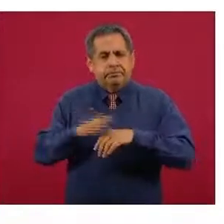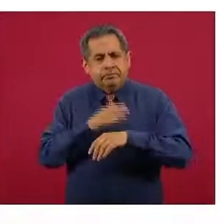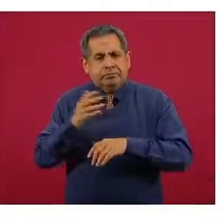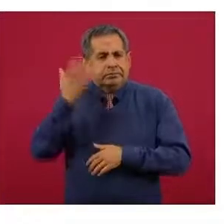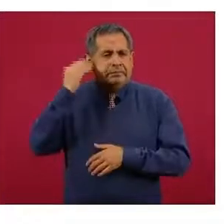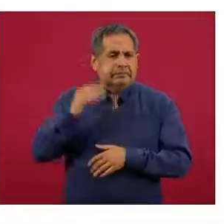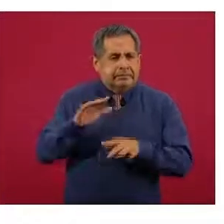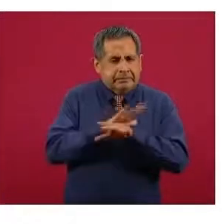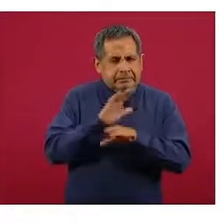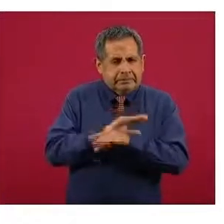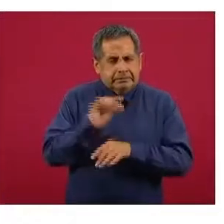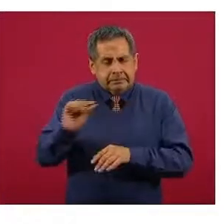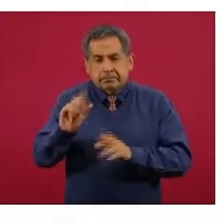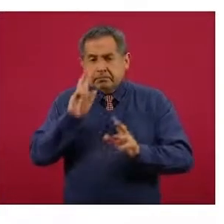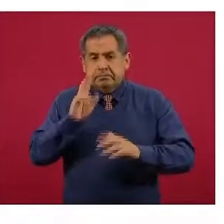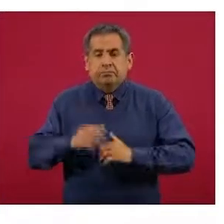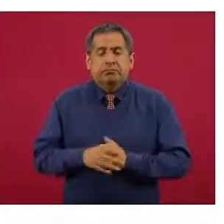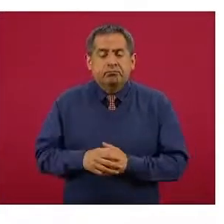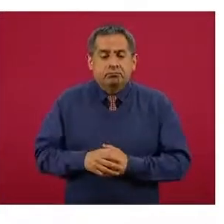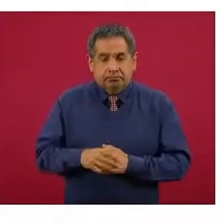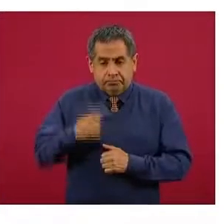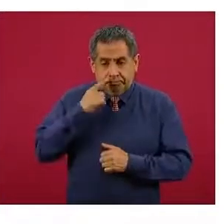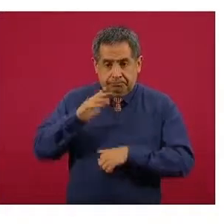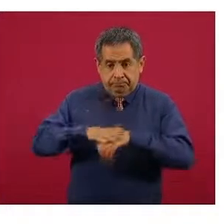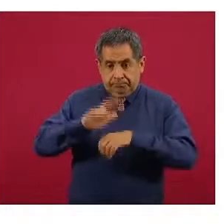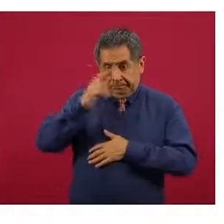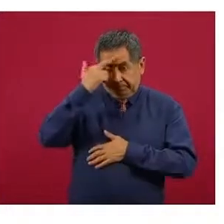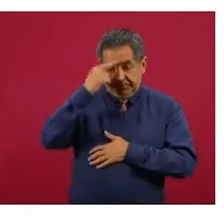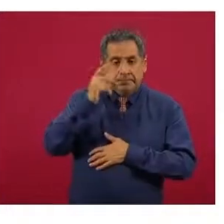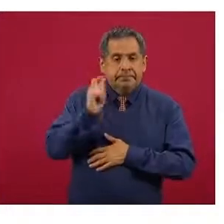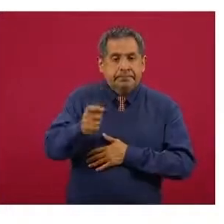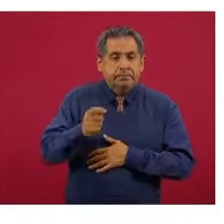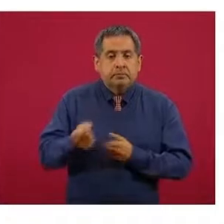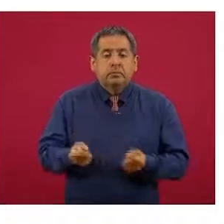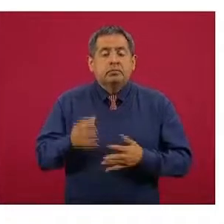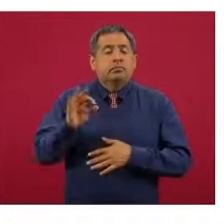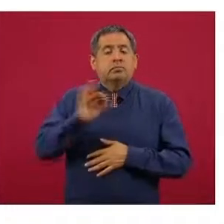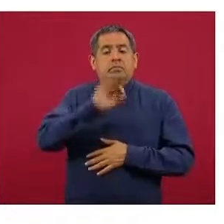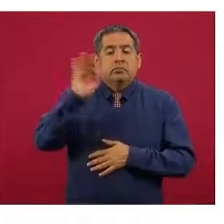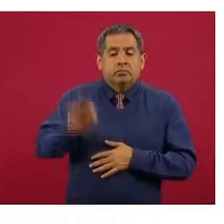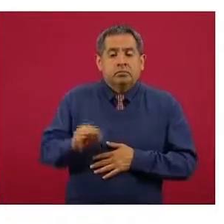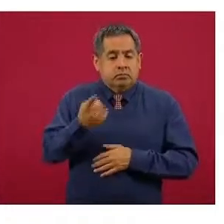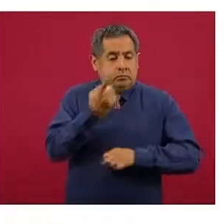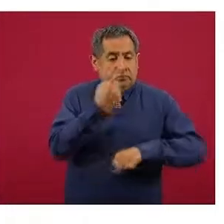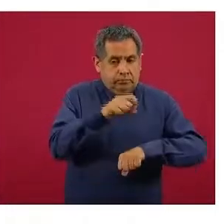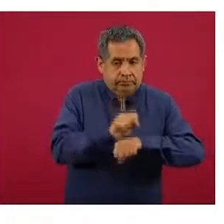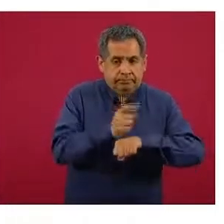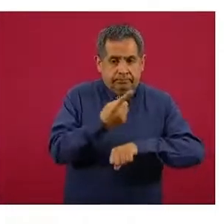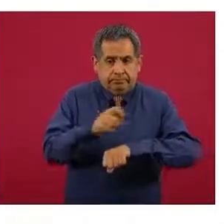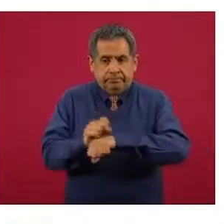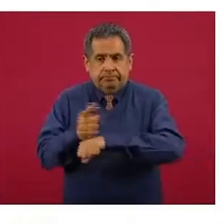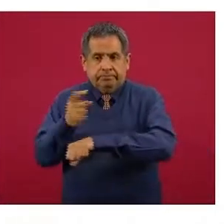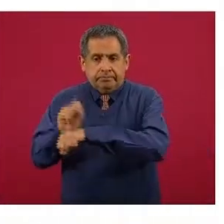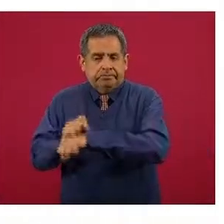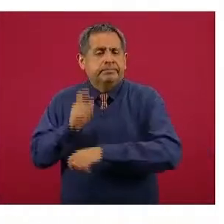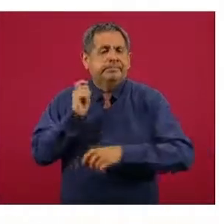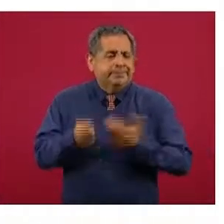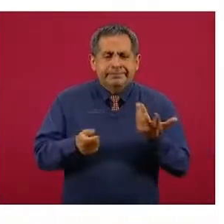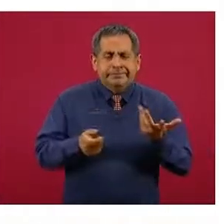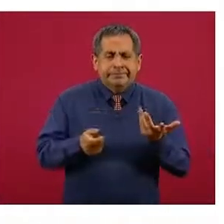poco. Pero seguramente recuerdan, es el porcentaje de cambio semanal, en este caso es de